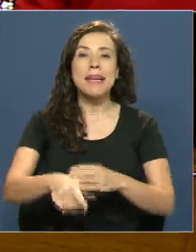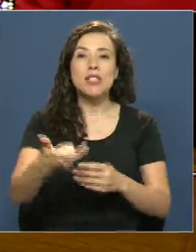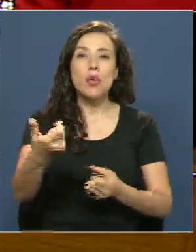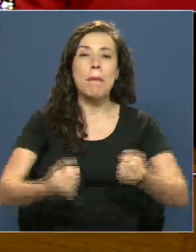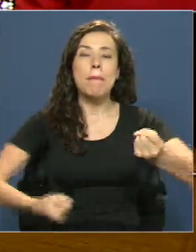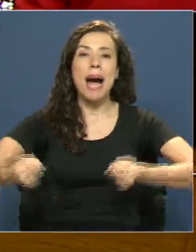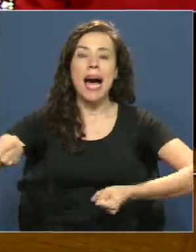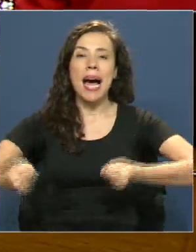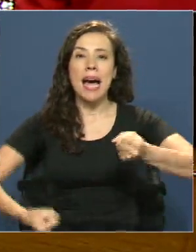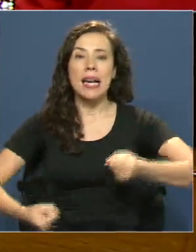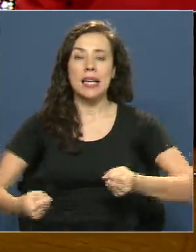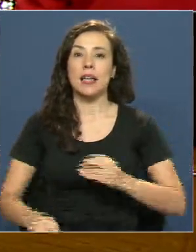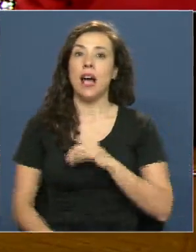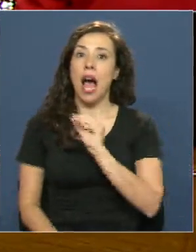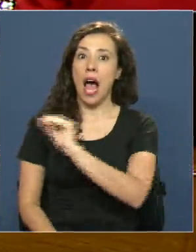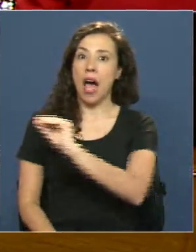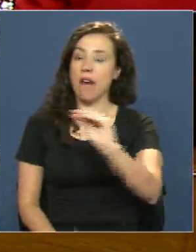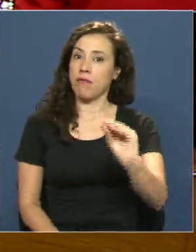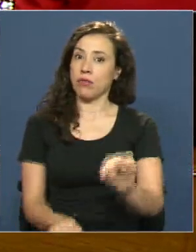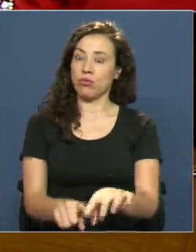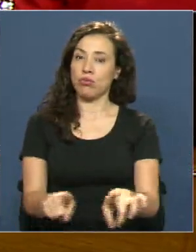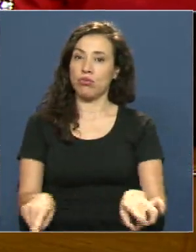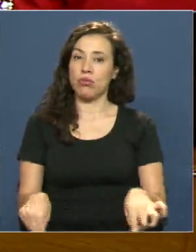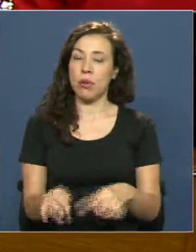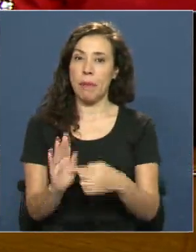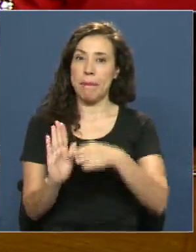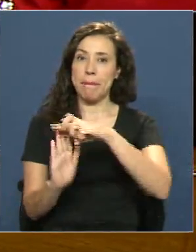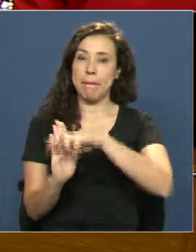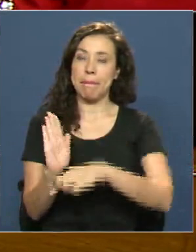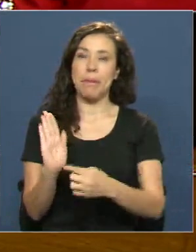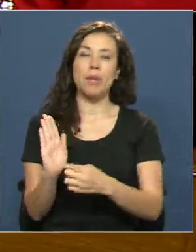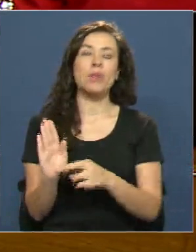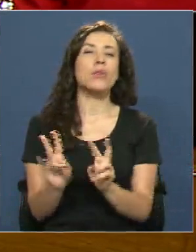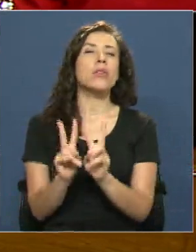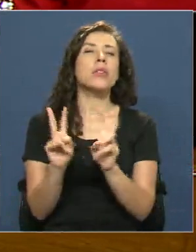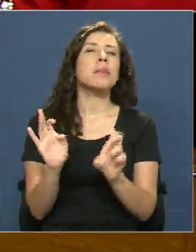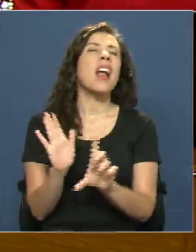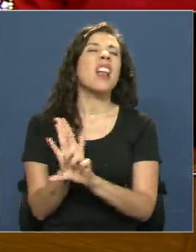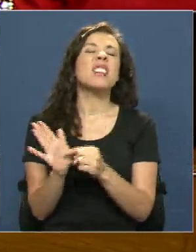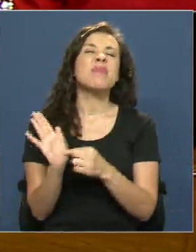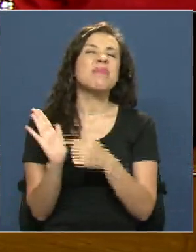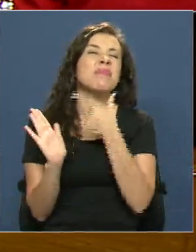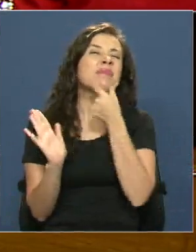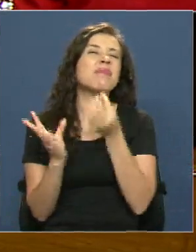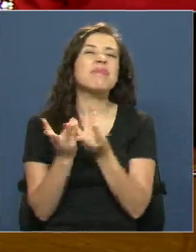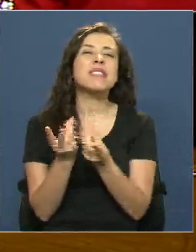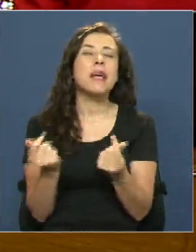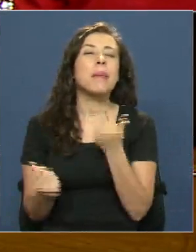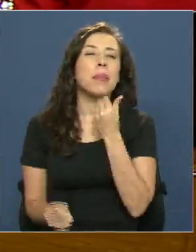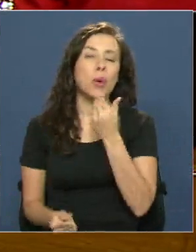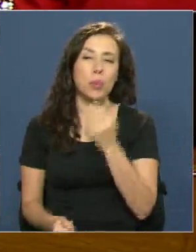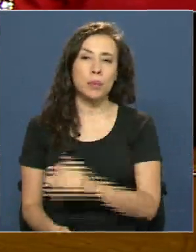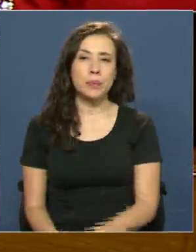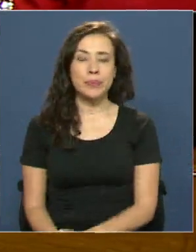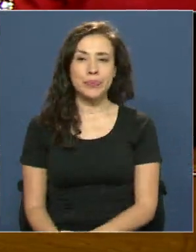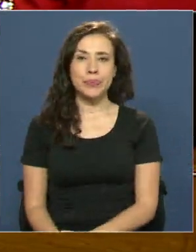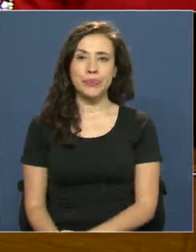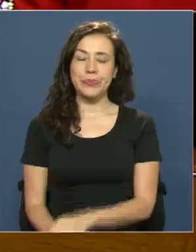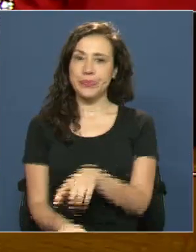conducir. Hago presente a la sala que el proyecto trata materias de ley simple o común. En